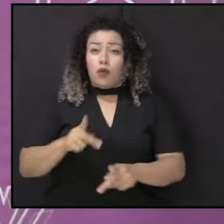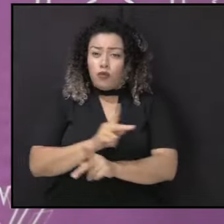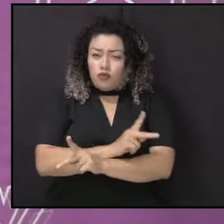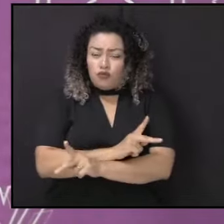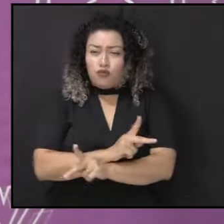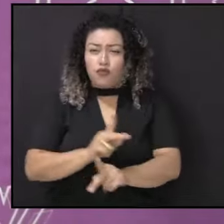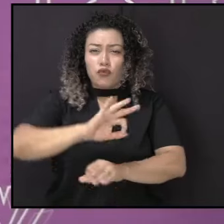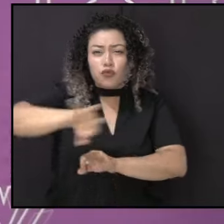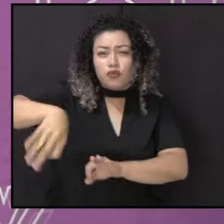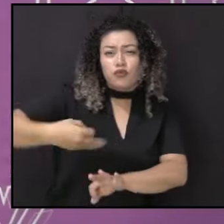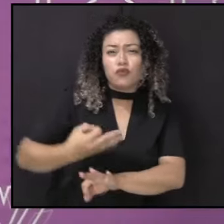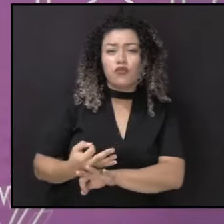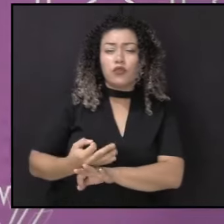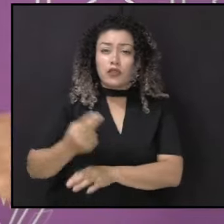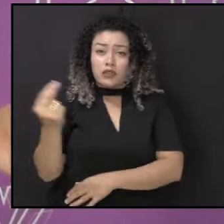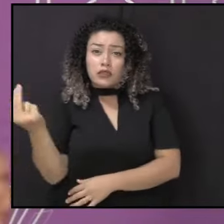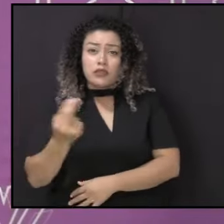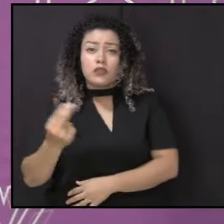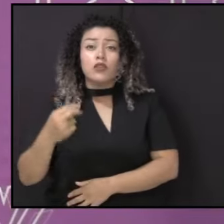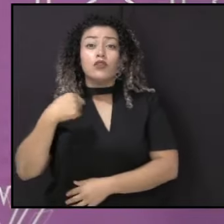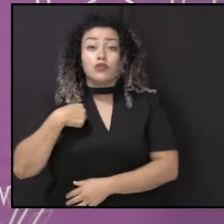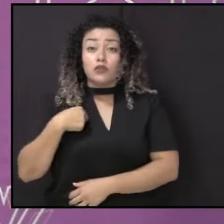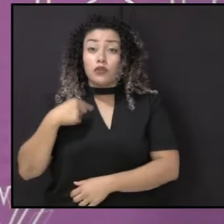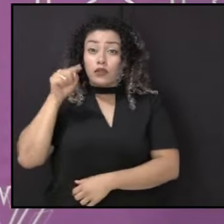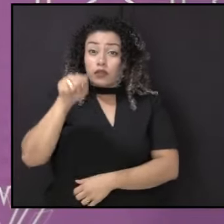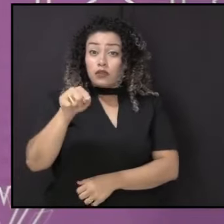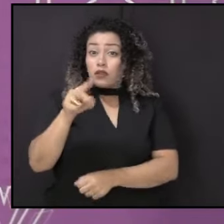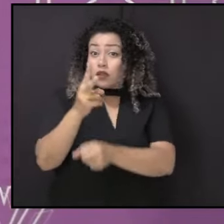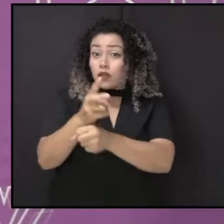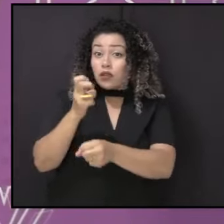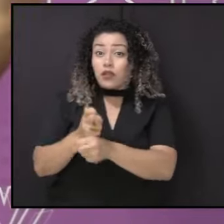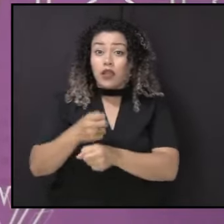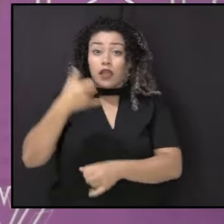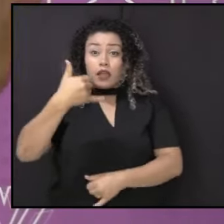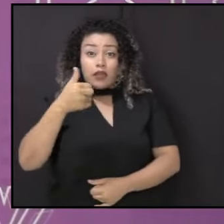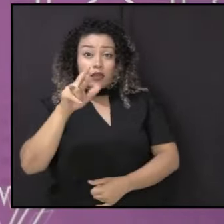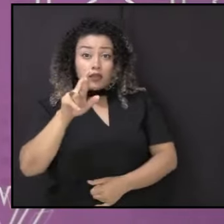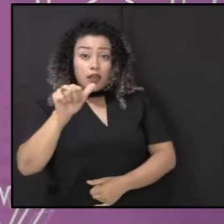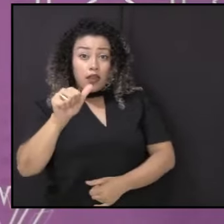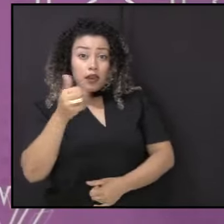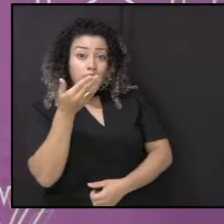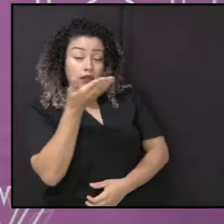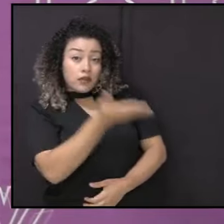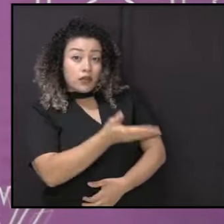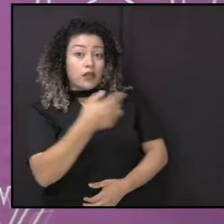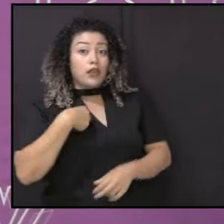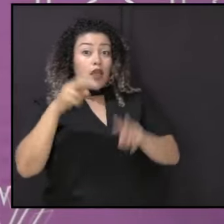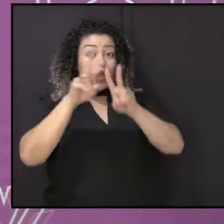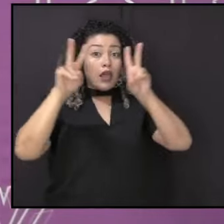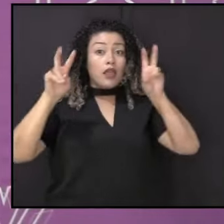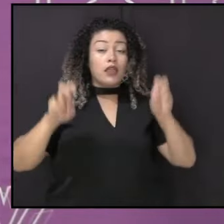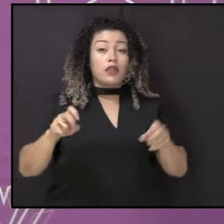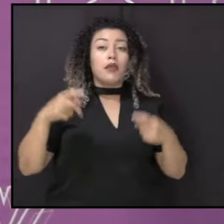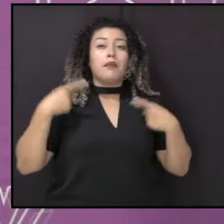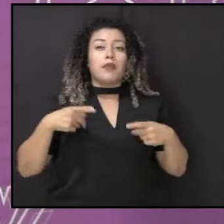todes somos necesarios. Así que invito en su momento a Yara, reconozco el trabajo que ha hecho por el tema del autismo,